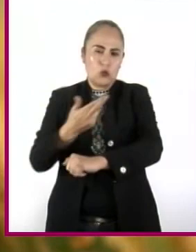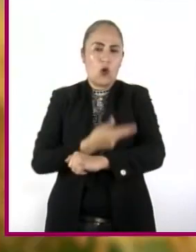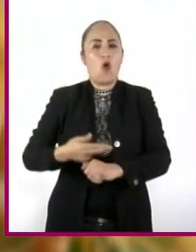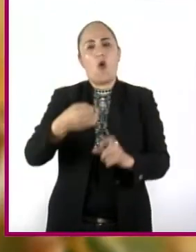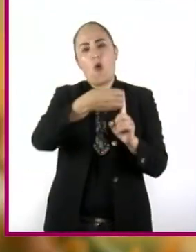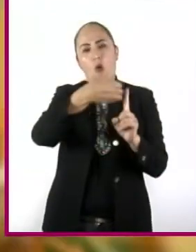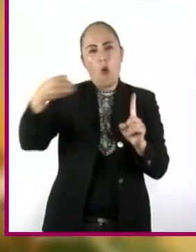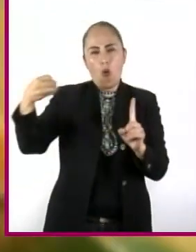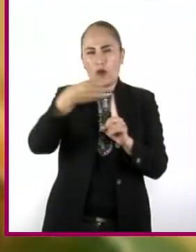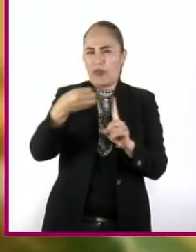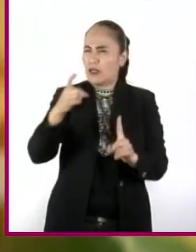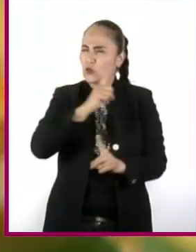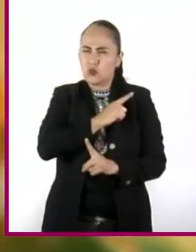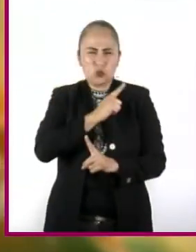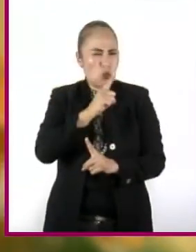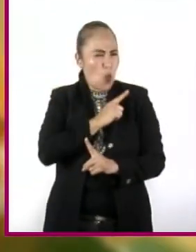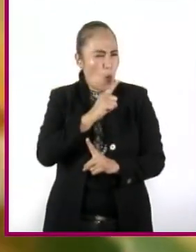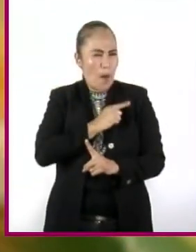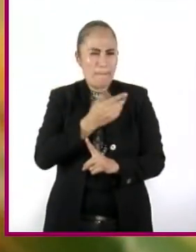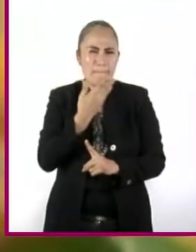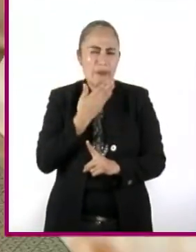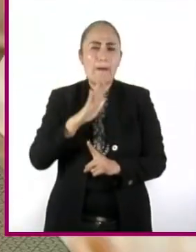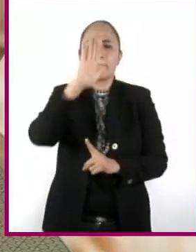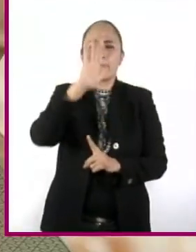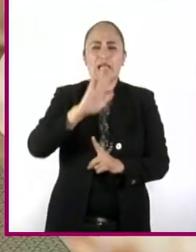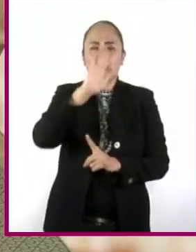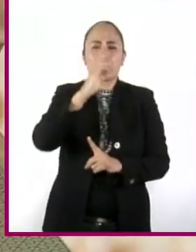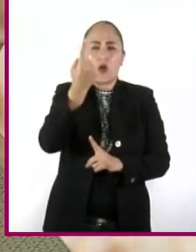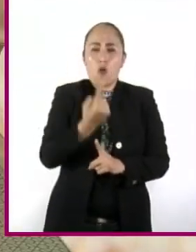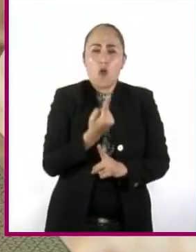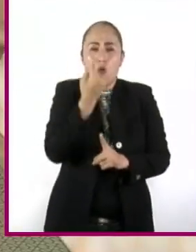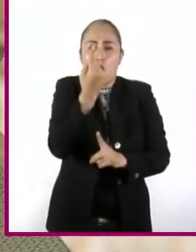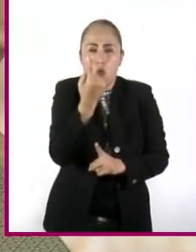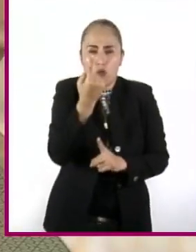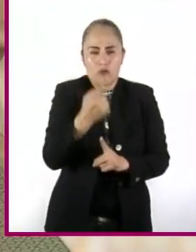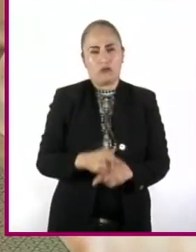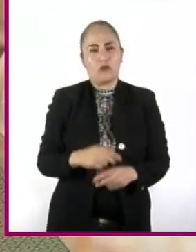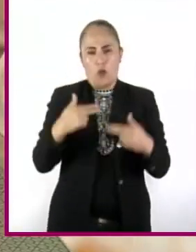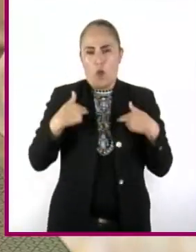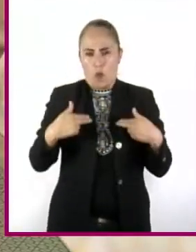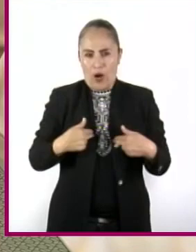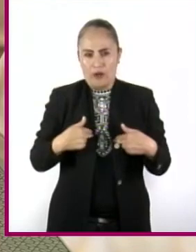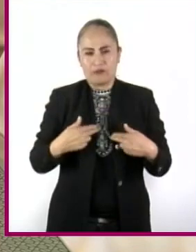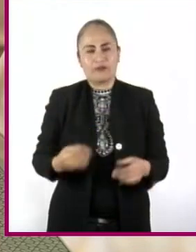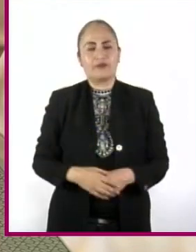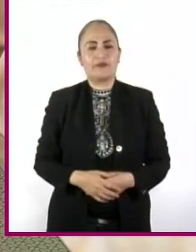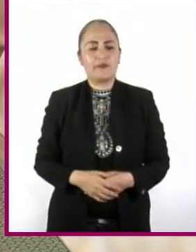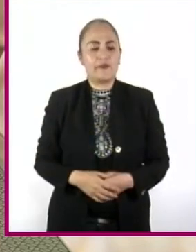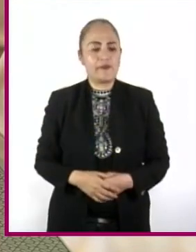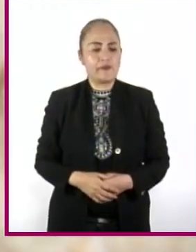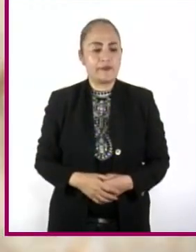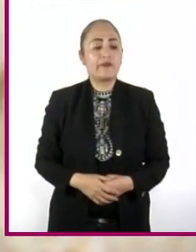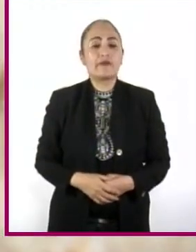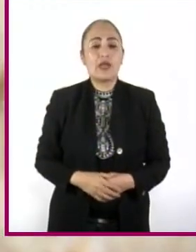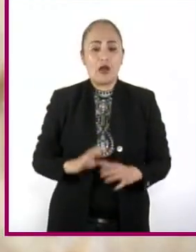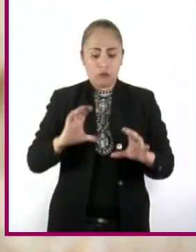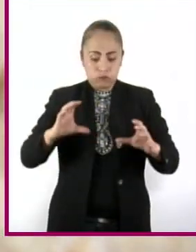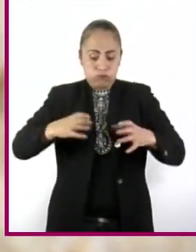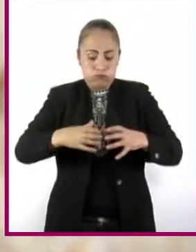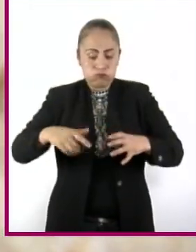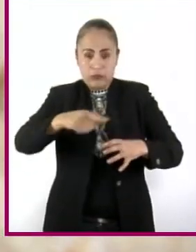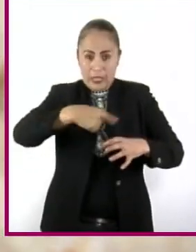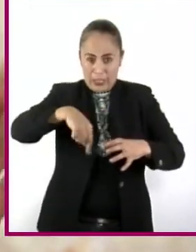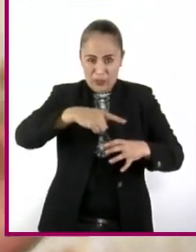y adapta tan bien que parecen un solo ser vivo. Es verdad, las colonias de hormigas no son cualquier cosa. Son